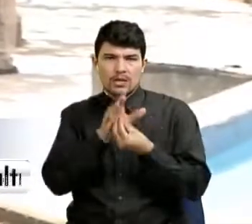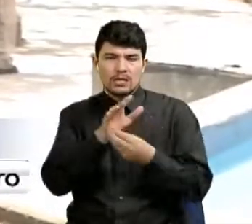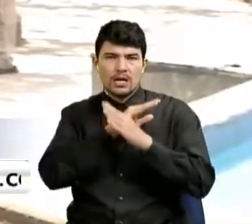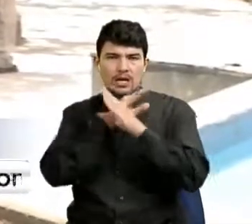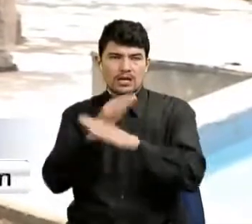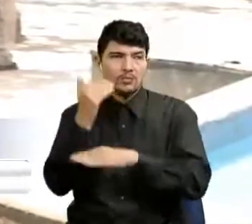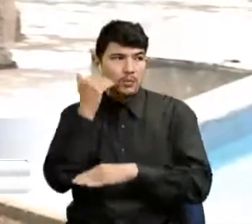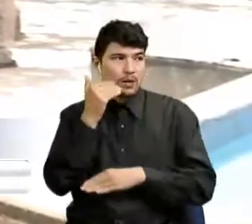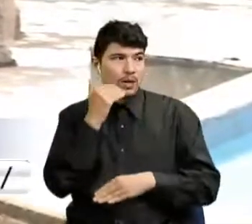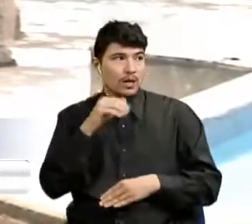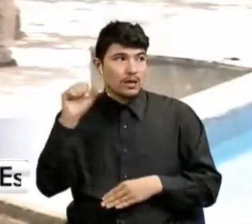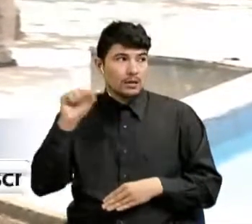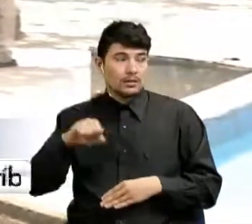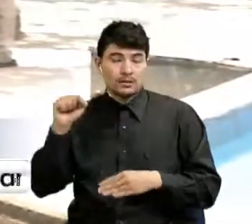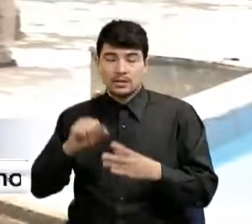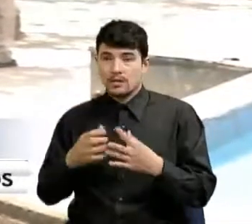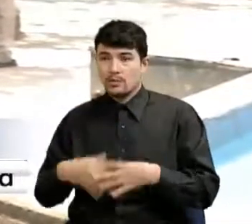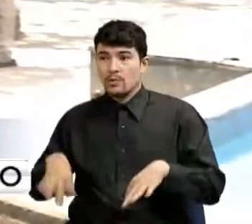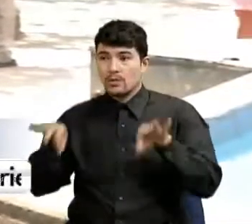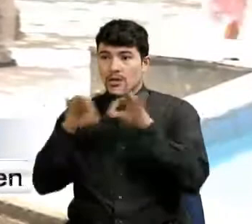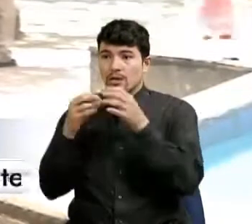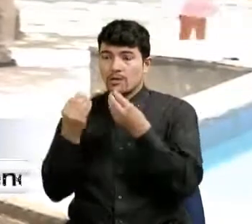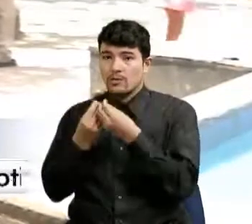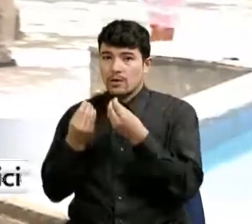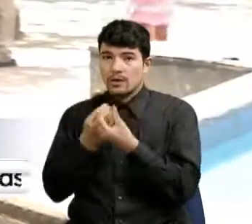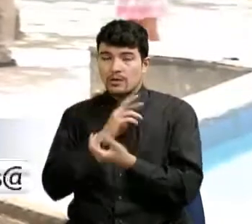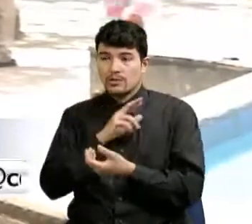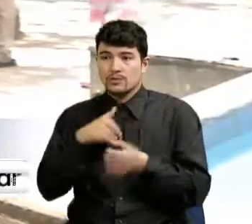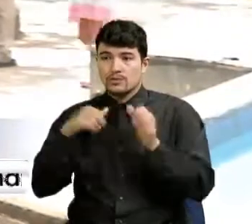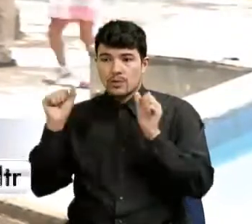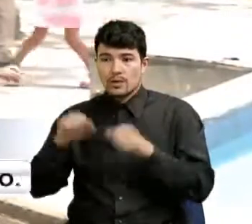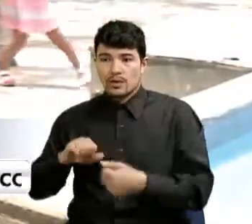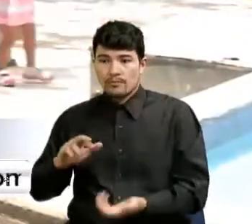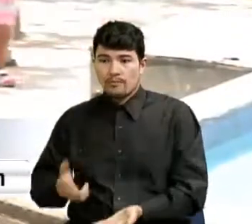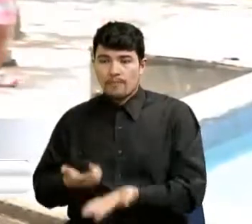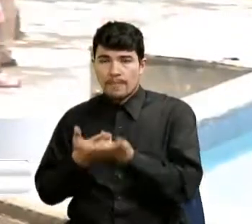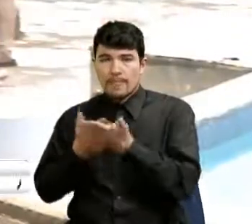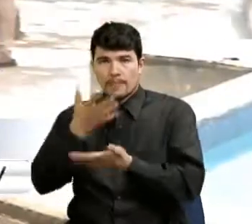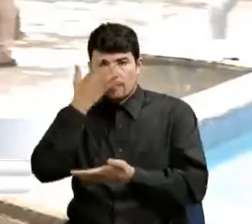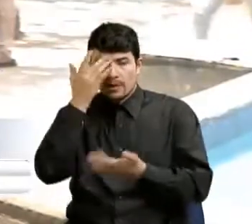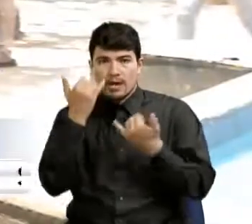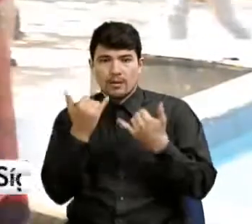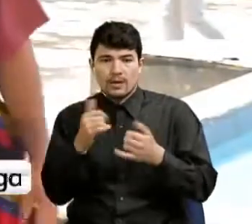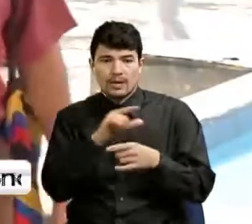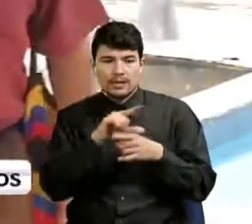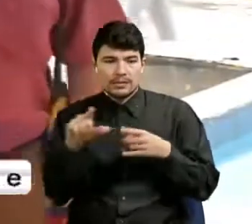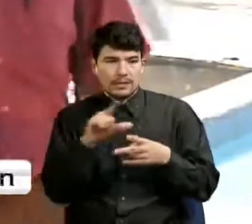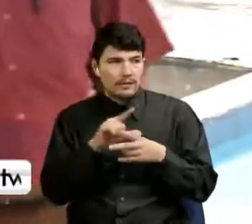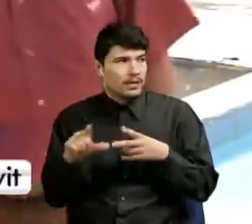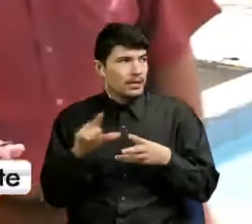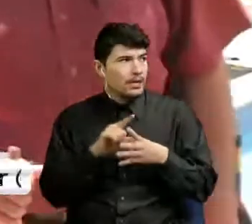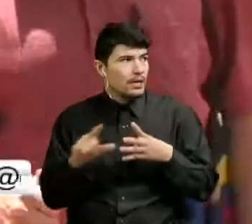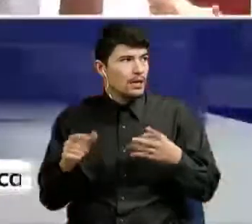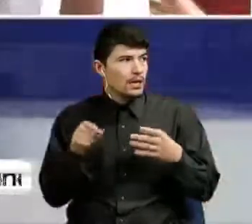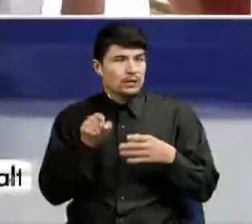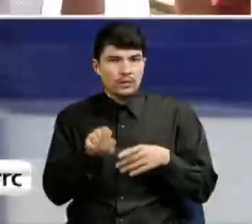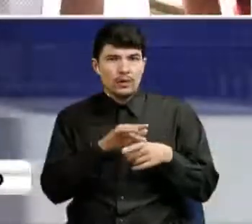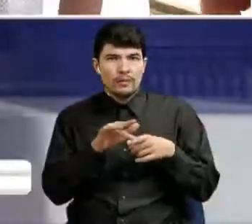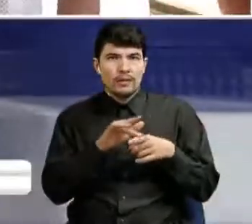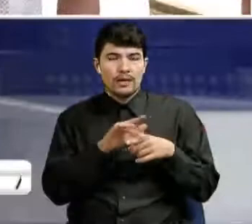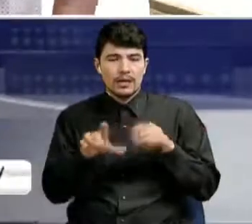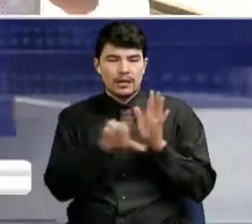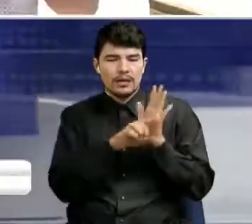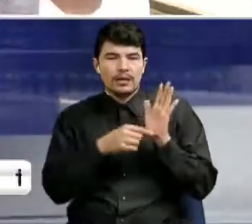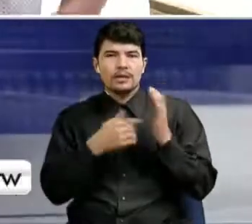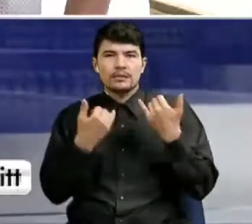muy bien pues es muy importante de compañeros resaltar esta estrategia ya que a lo largo de la semana en lo que lleva de implementadas se han